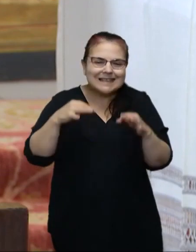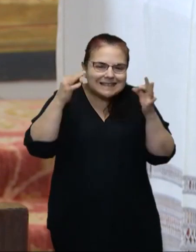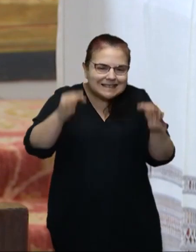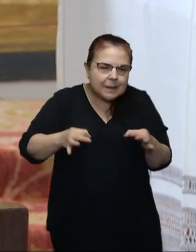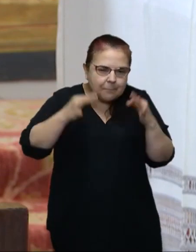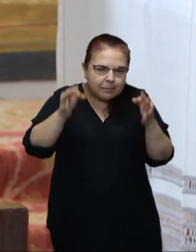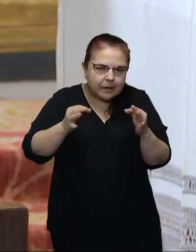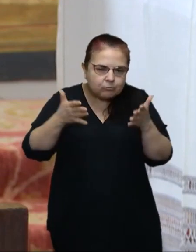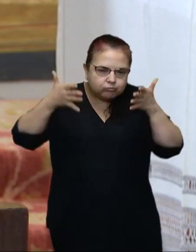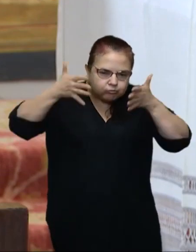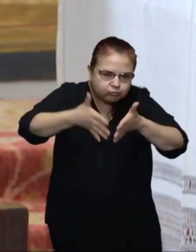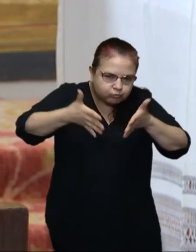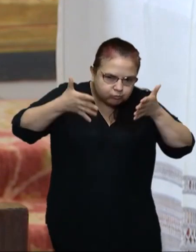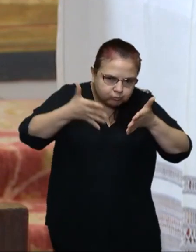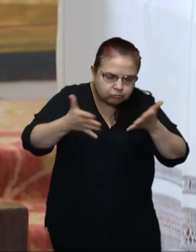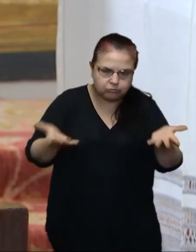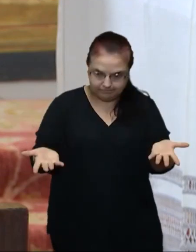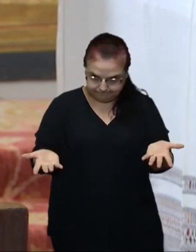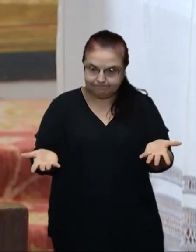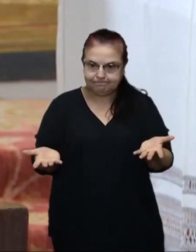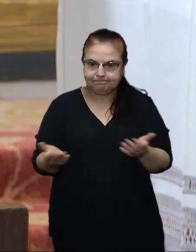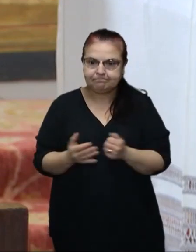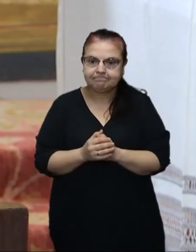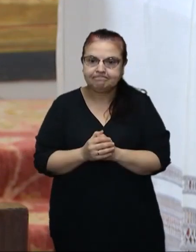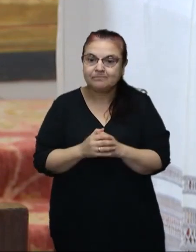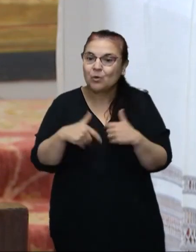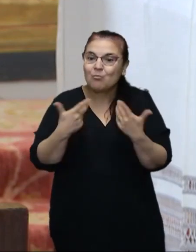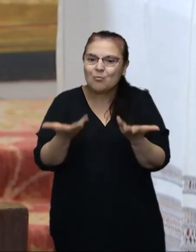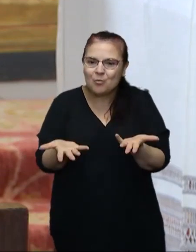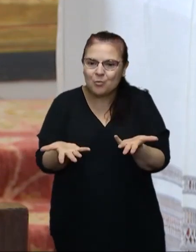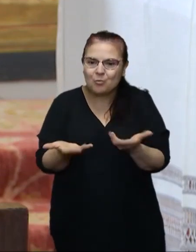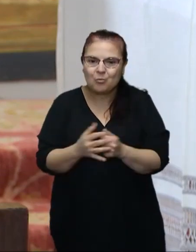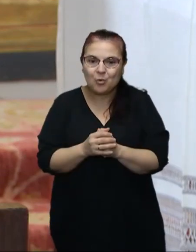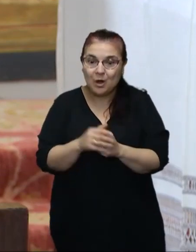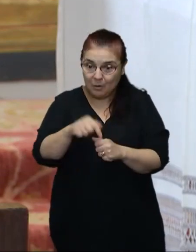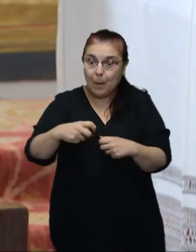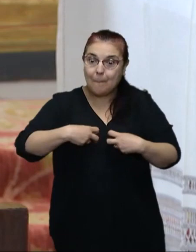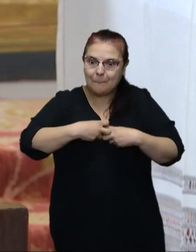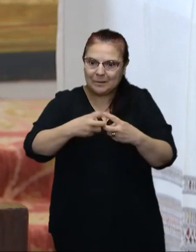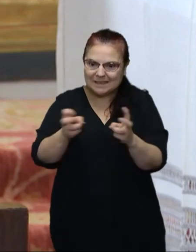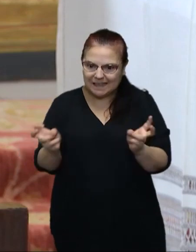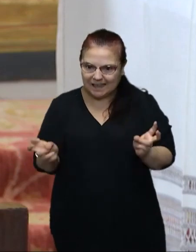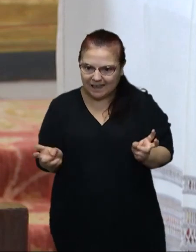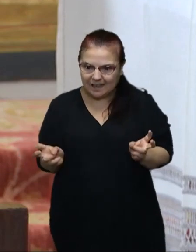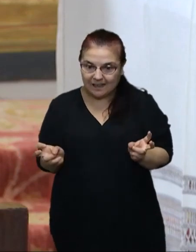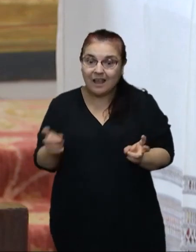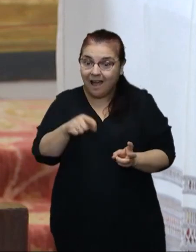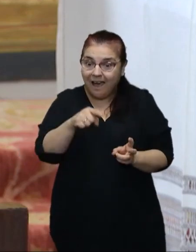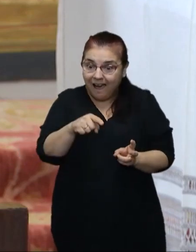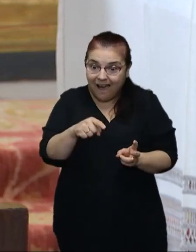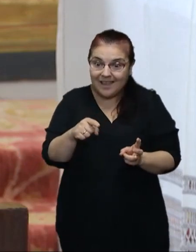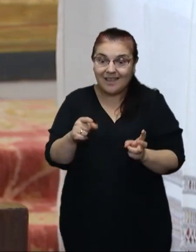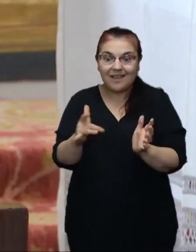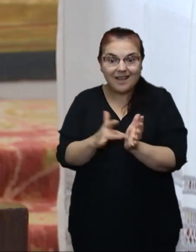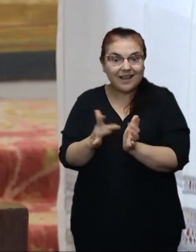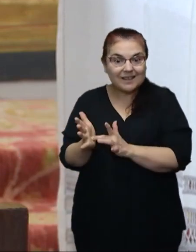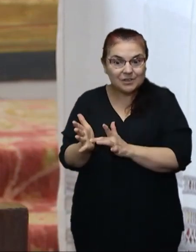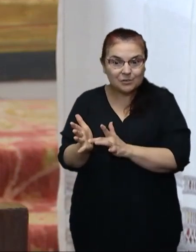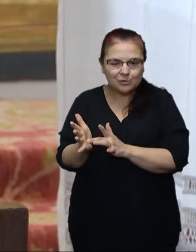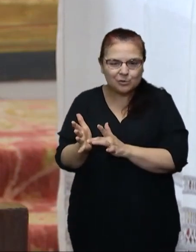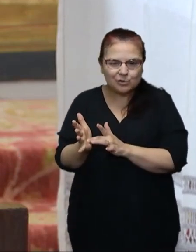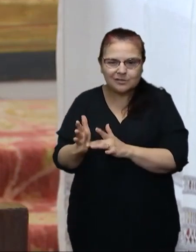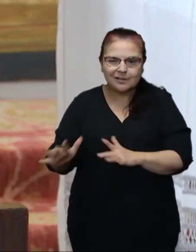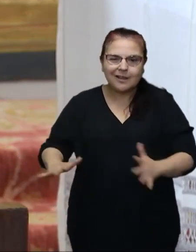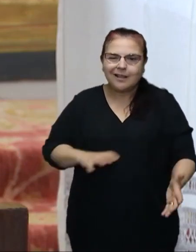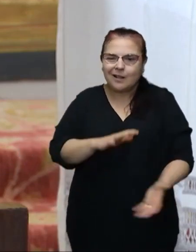una intención. Y es que en la piscina Jesús es el que